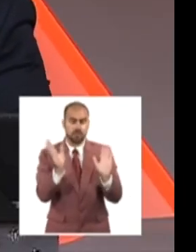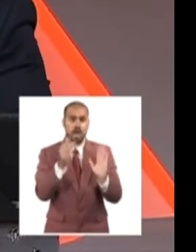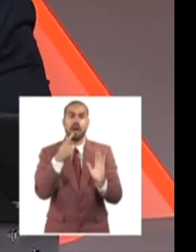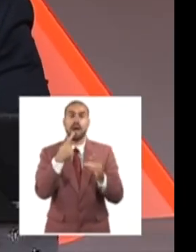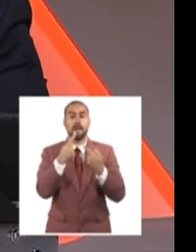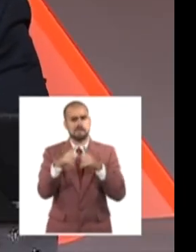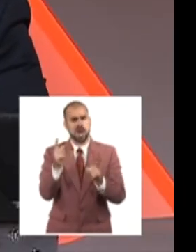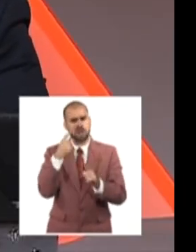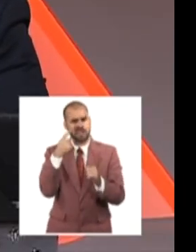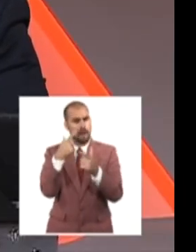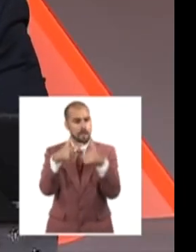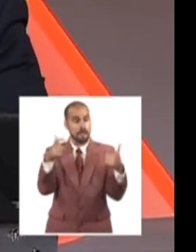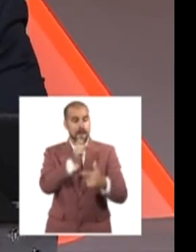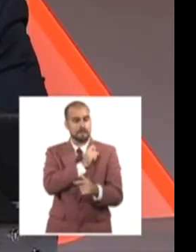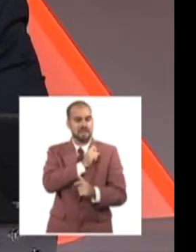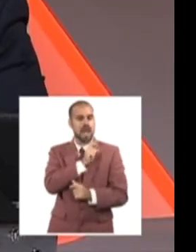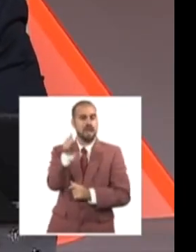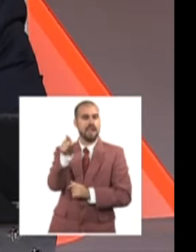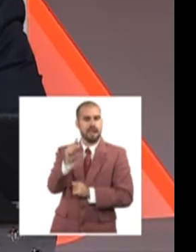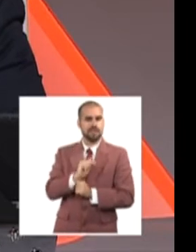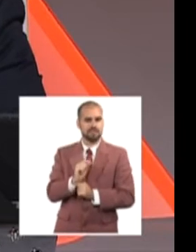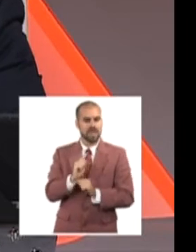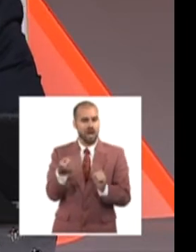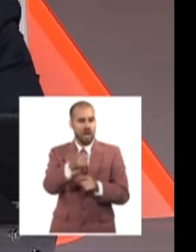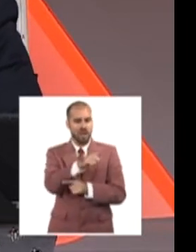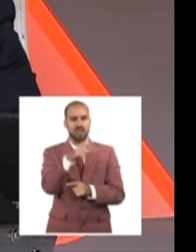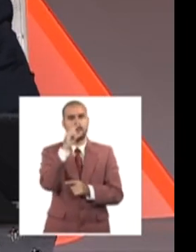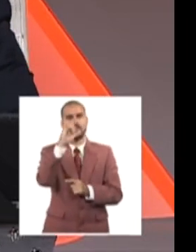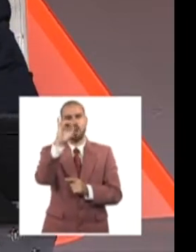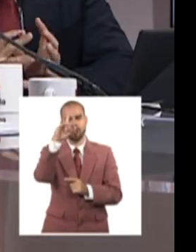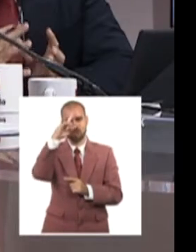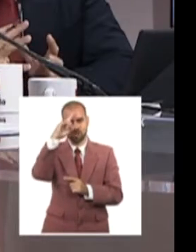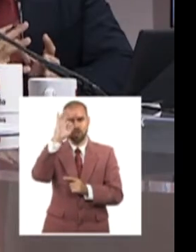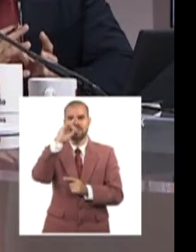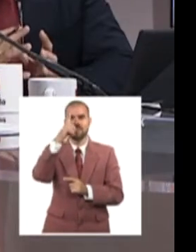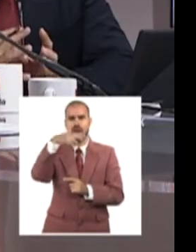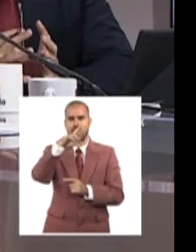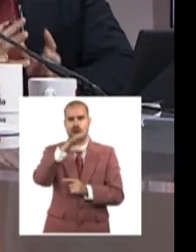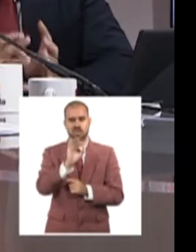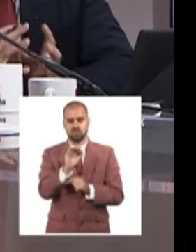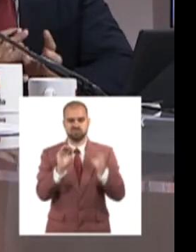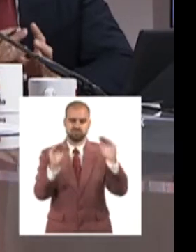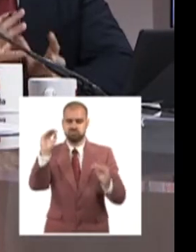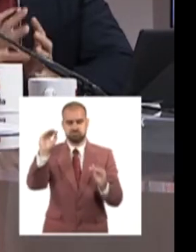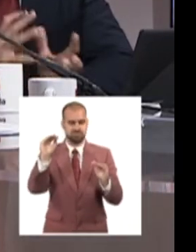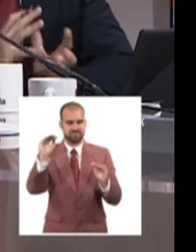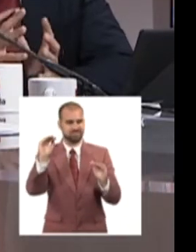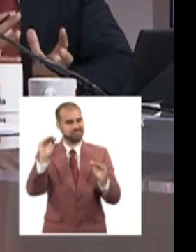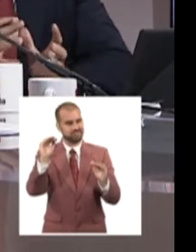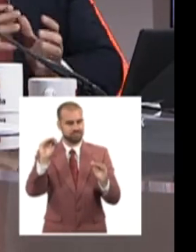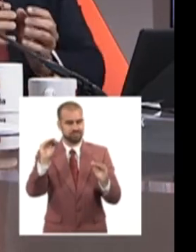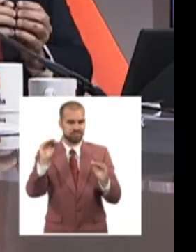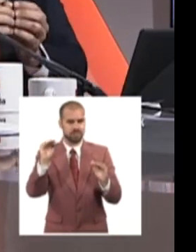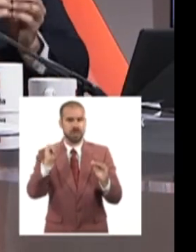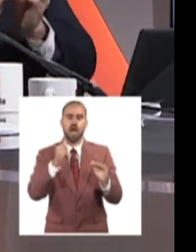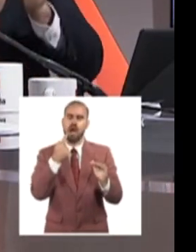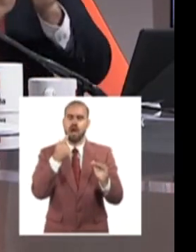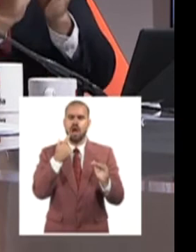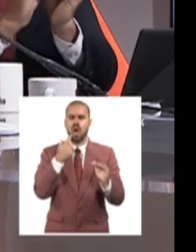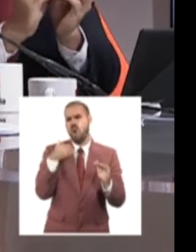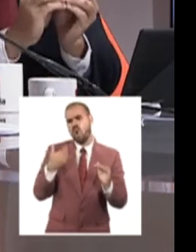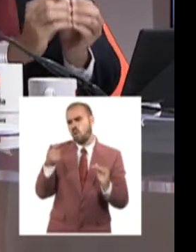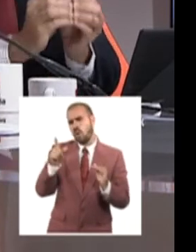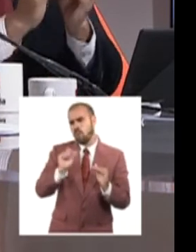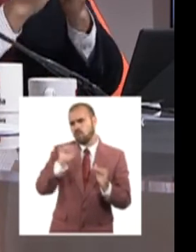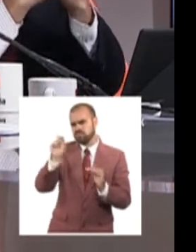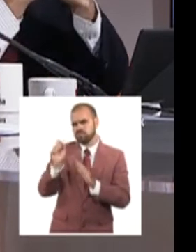frente a evolucionar lo primero que te quiero preguntar es cómo cómo se ha logrado esto como él ha logrado esto cuáles han sido los factores